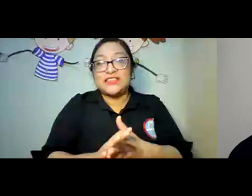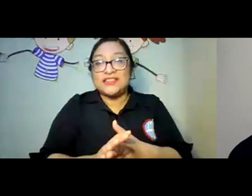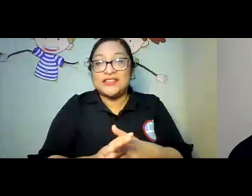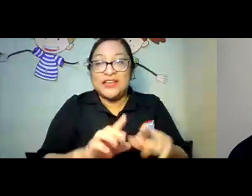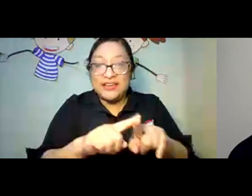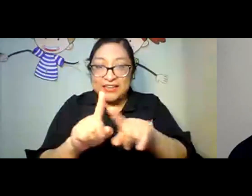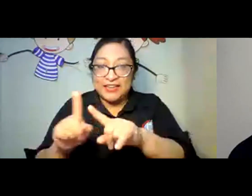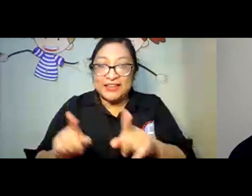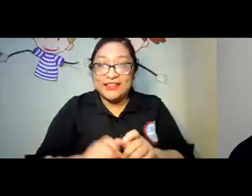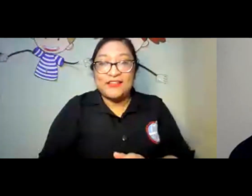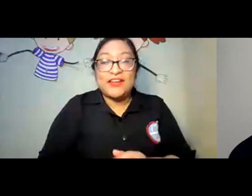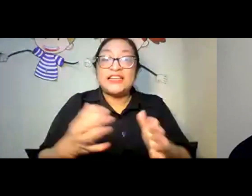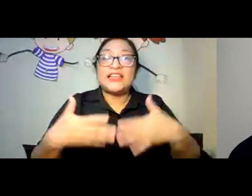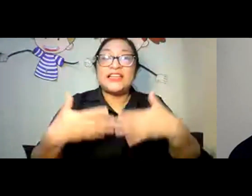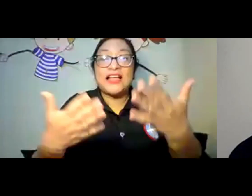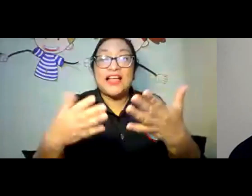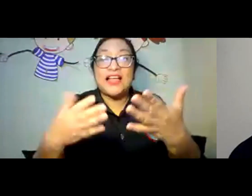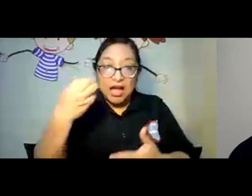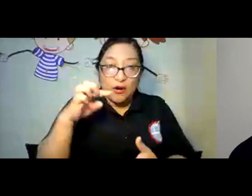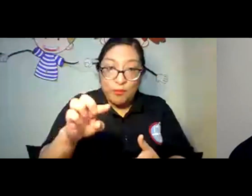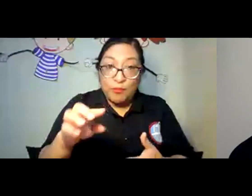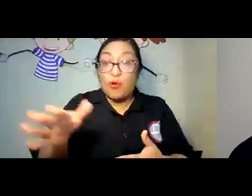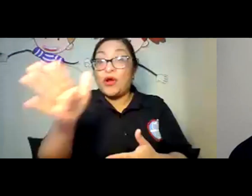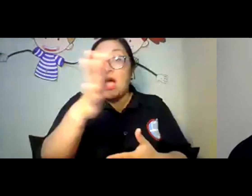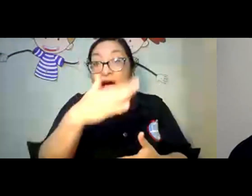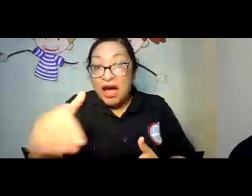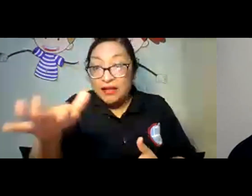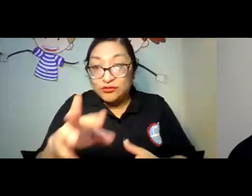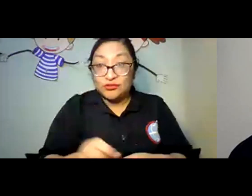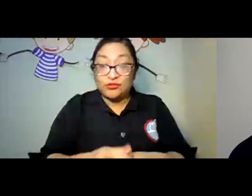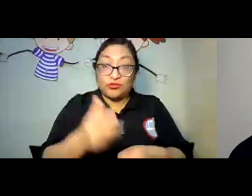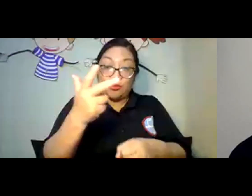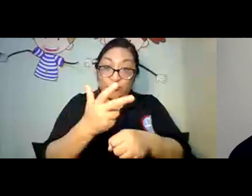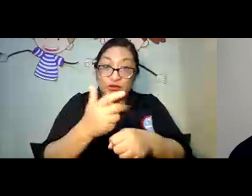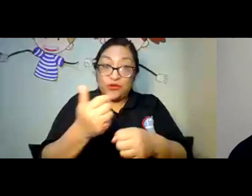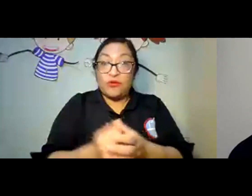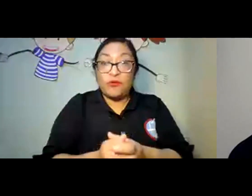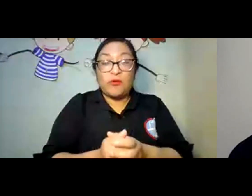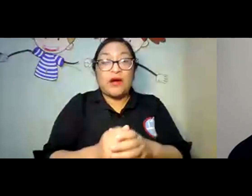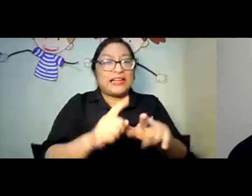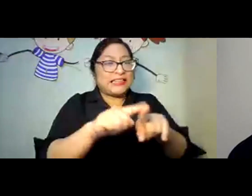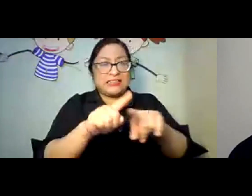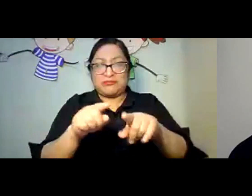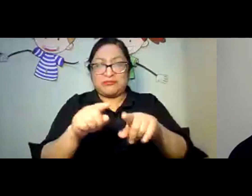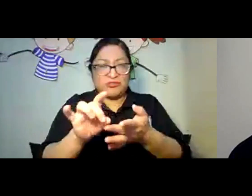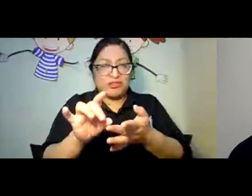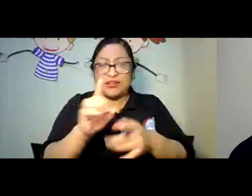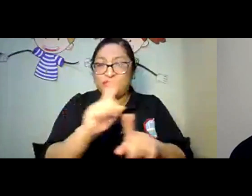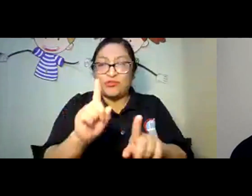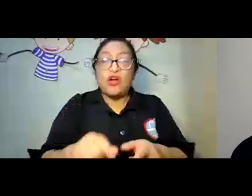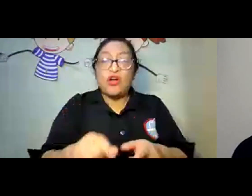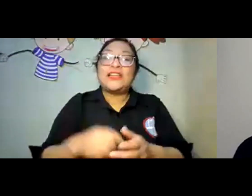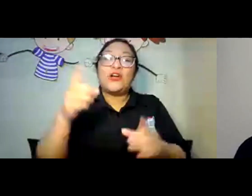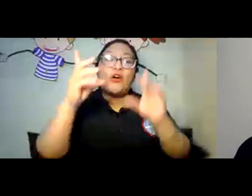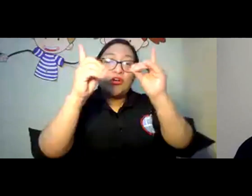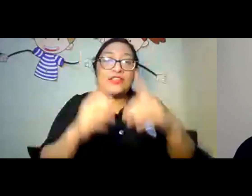la oportunidad entonces a toda la población guatemalteca, sin distinción alguna, con discapacidad auditiva,